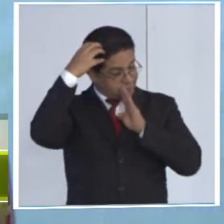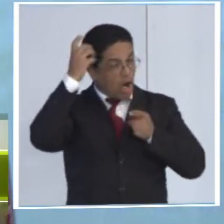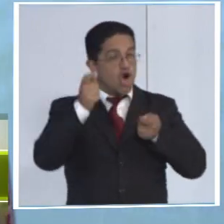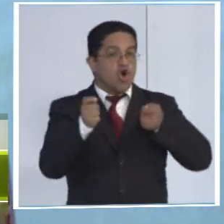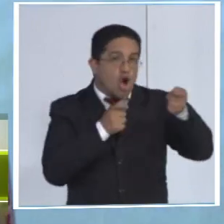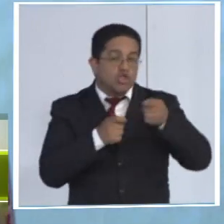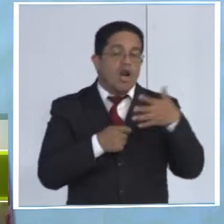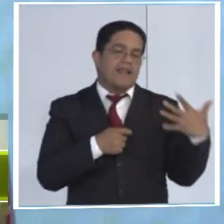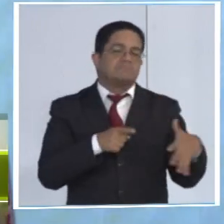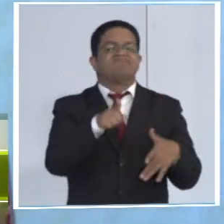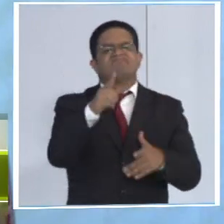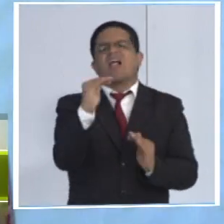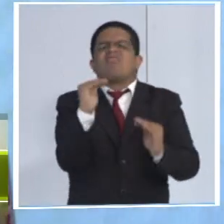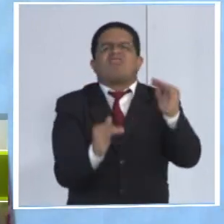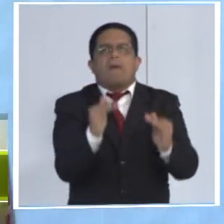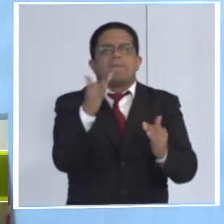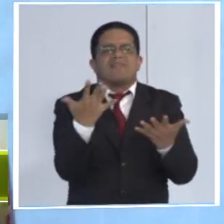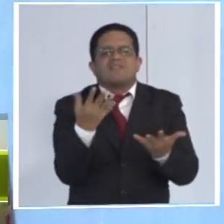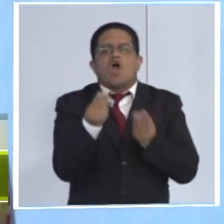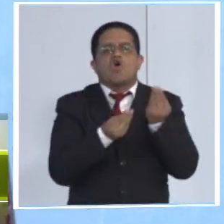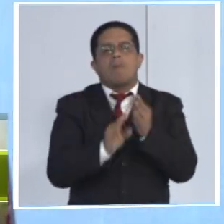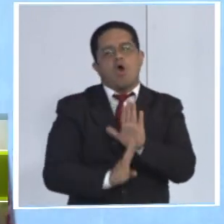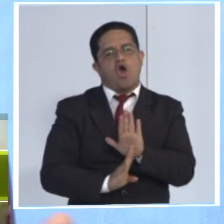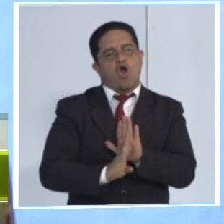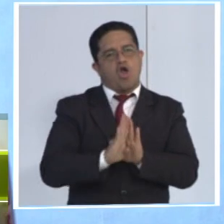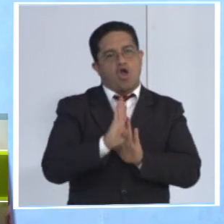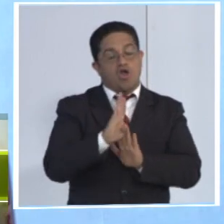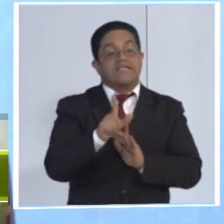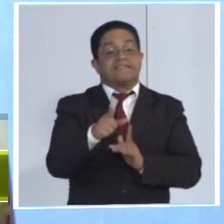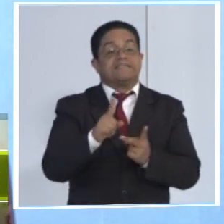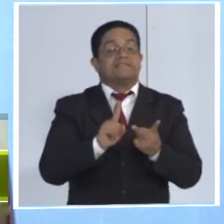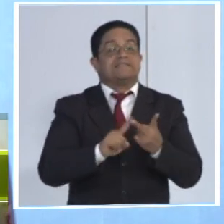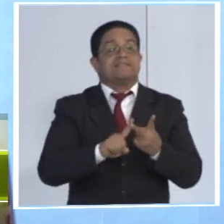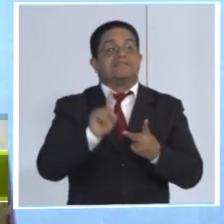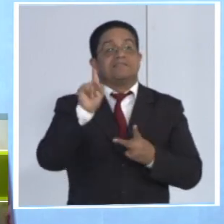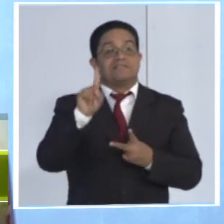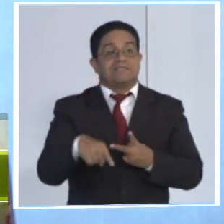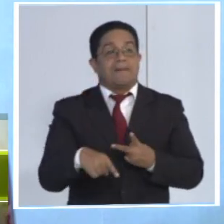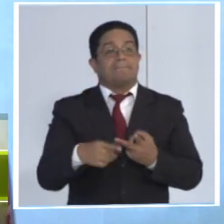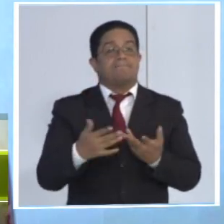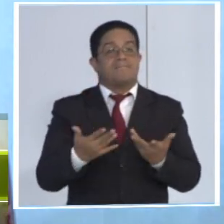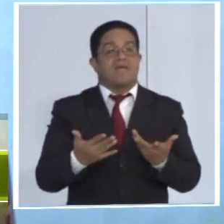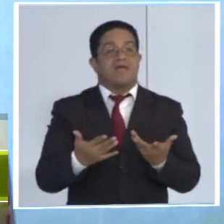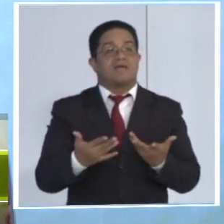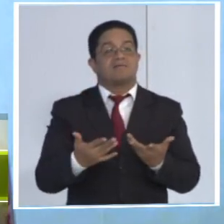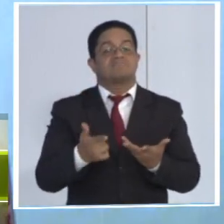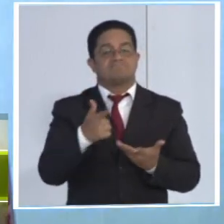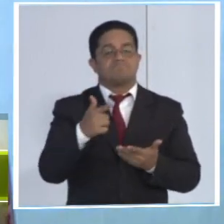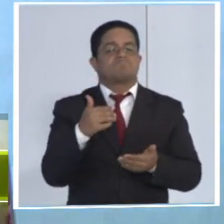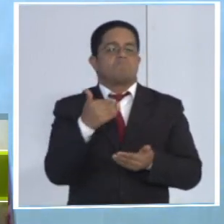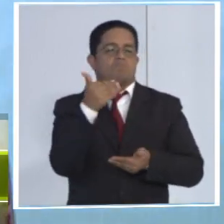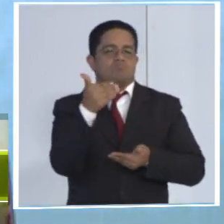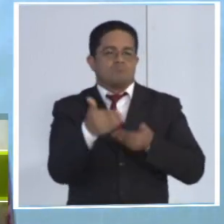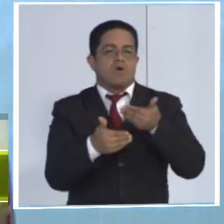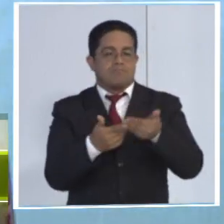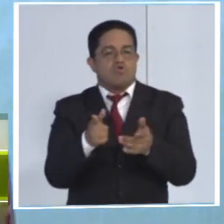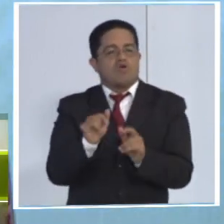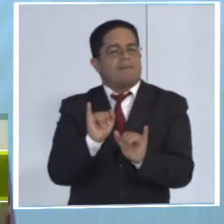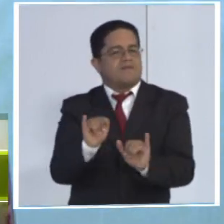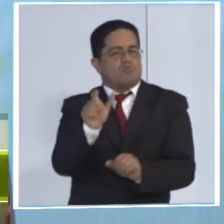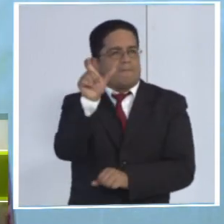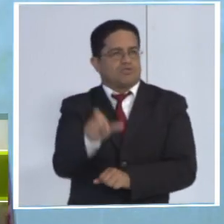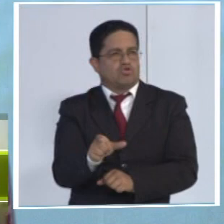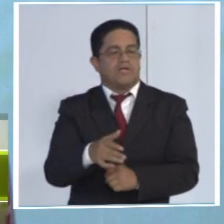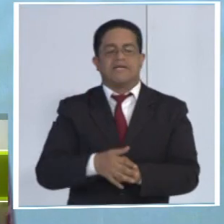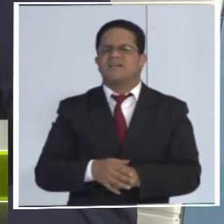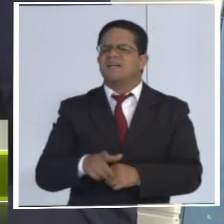va a depender la recuperación del paciente y, de hecho, del inicio temprano de la fisiatría y la rehabilitación que él mismo conlleve.